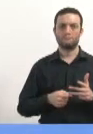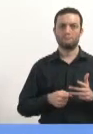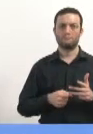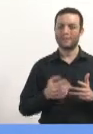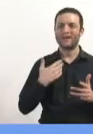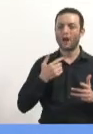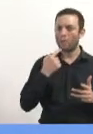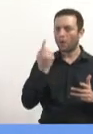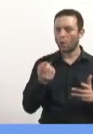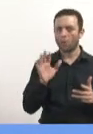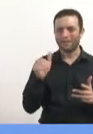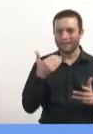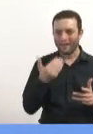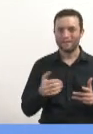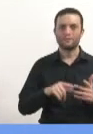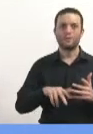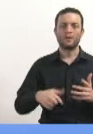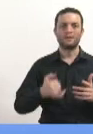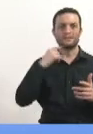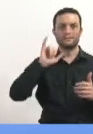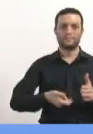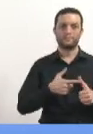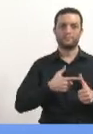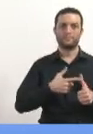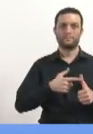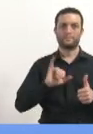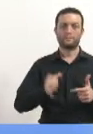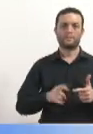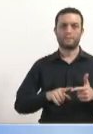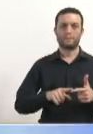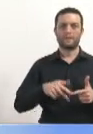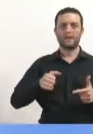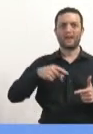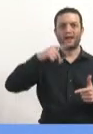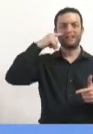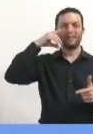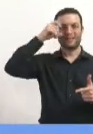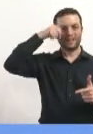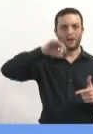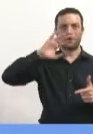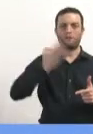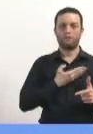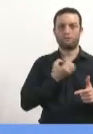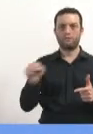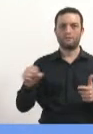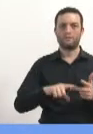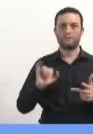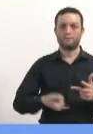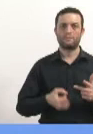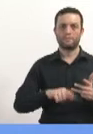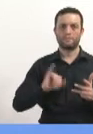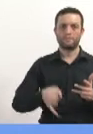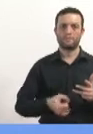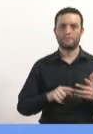hola ya afirmativo país afirmativo parrilla afirmativo nein ausente pirata y vergara afirmativo pues ya